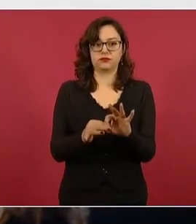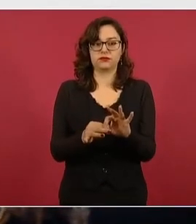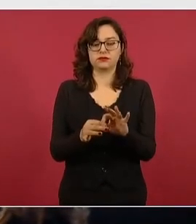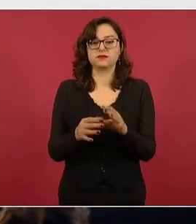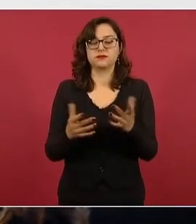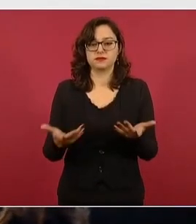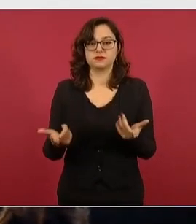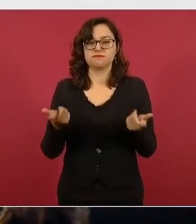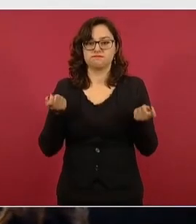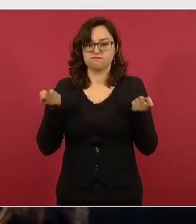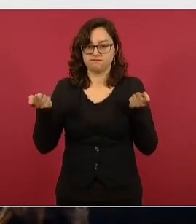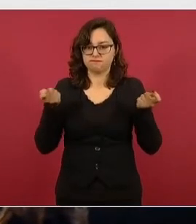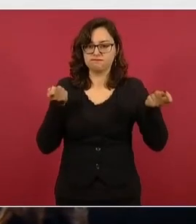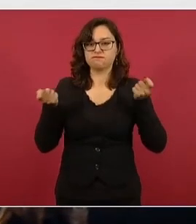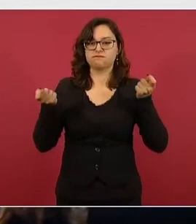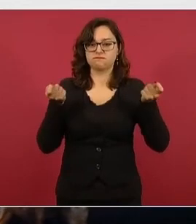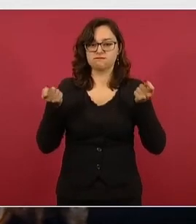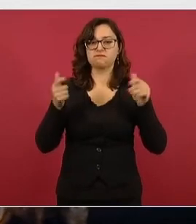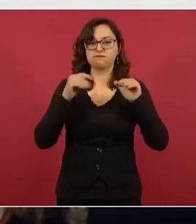Entonces,